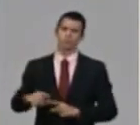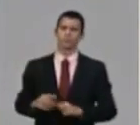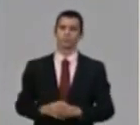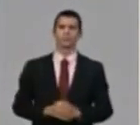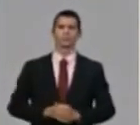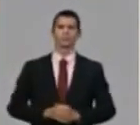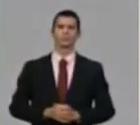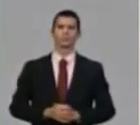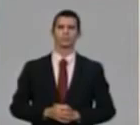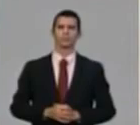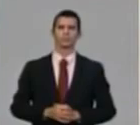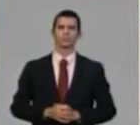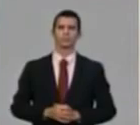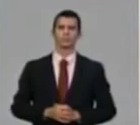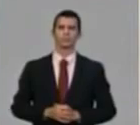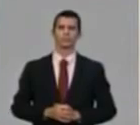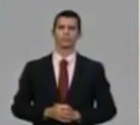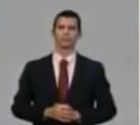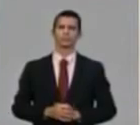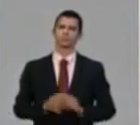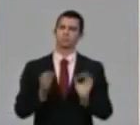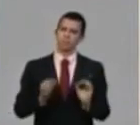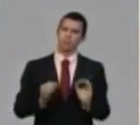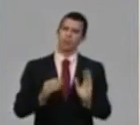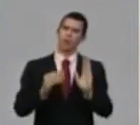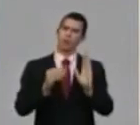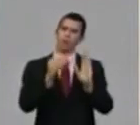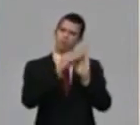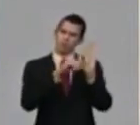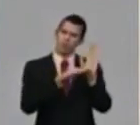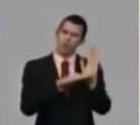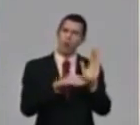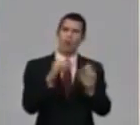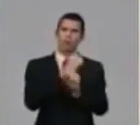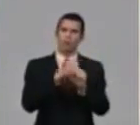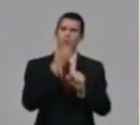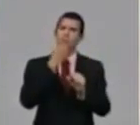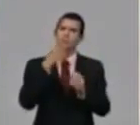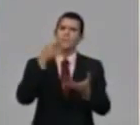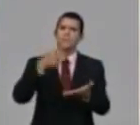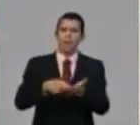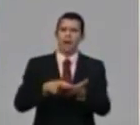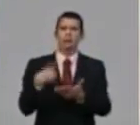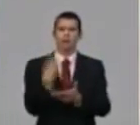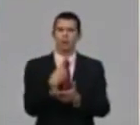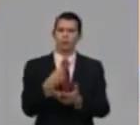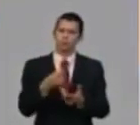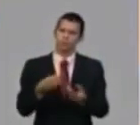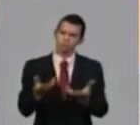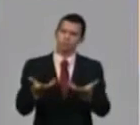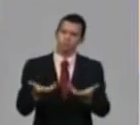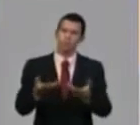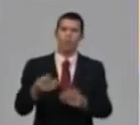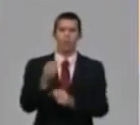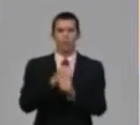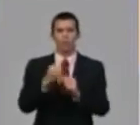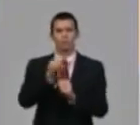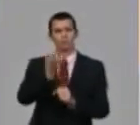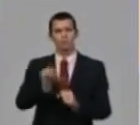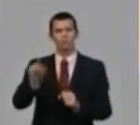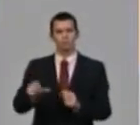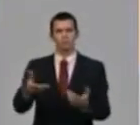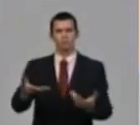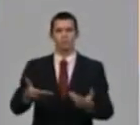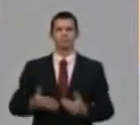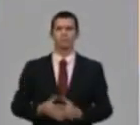este servicio. Es algo que tenemos que continuar estimulando en este sector. ¿Y quienes han reventado su actividad